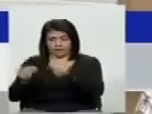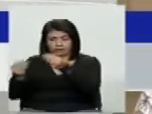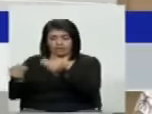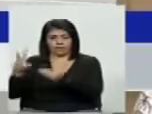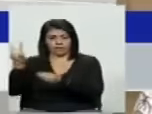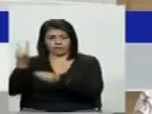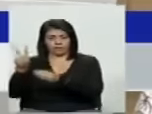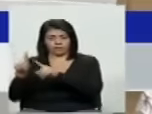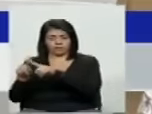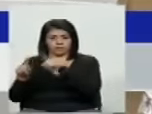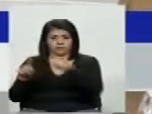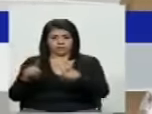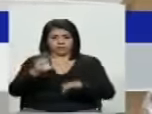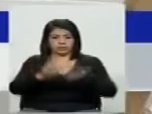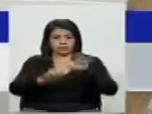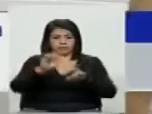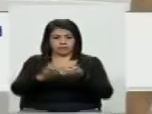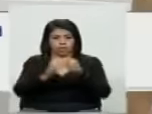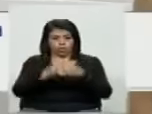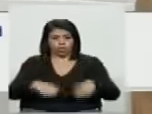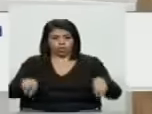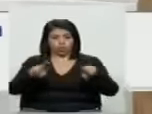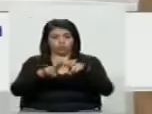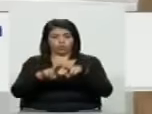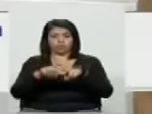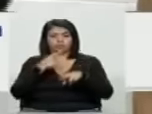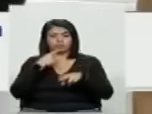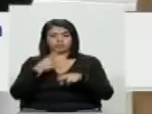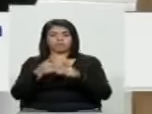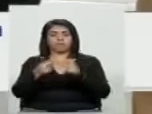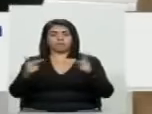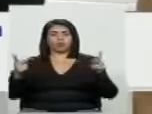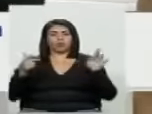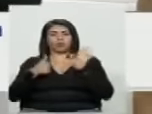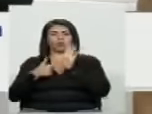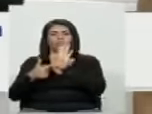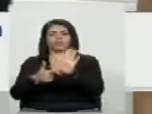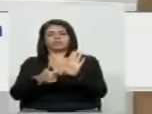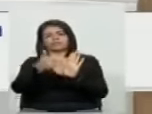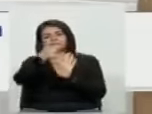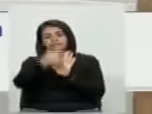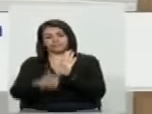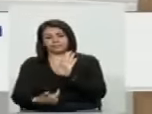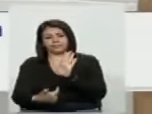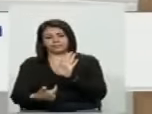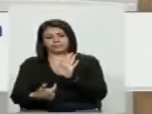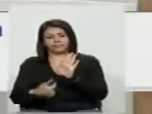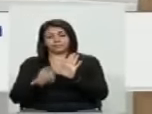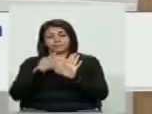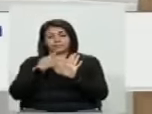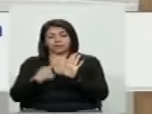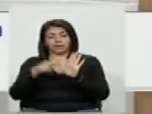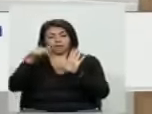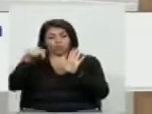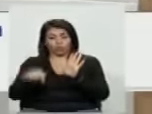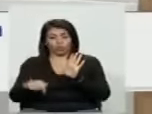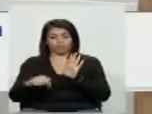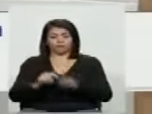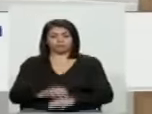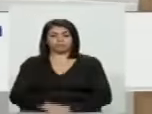Venezuela y el Secretario General de Naciones Unidas, pero hoy anuncia que lo harán público. Acaban de anunciarlo hoy.